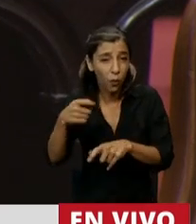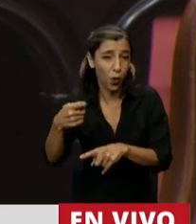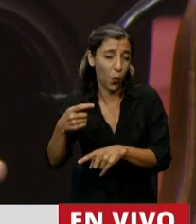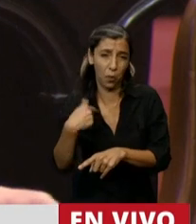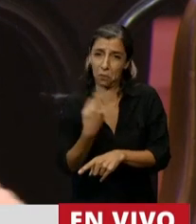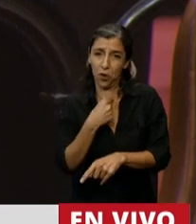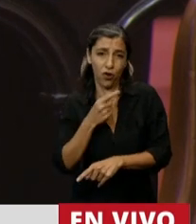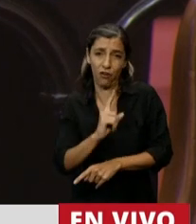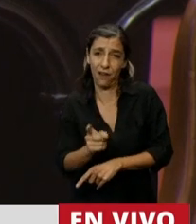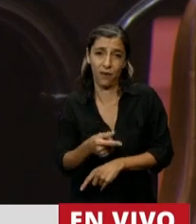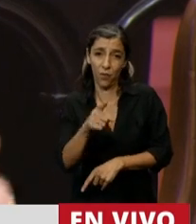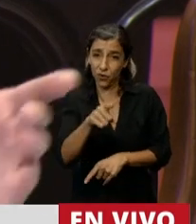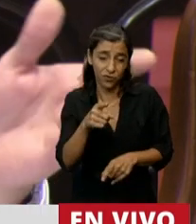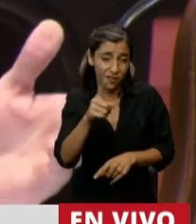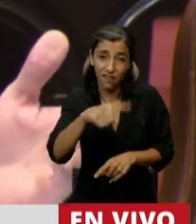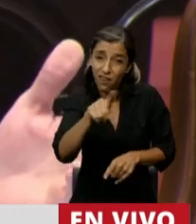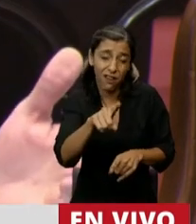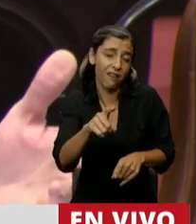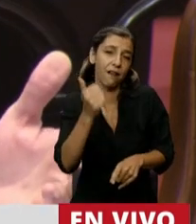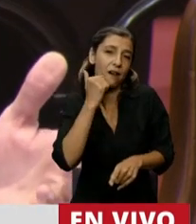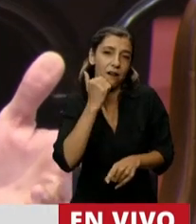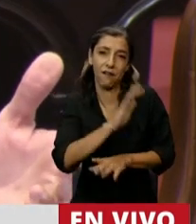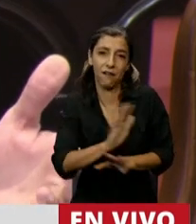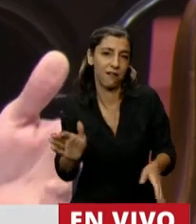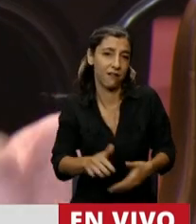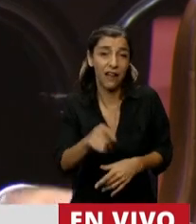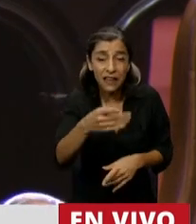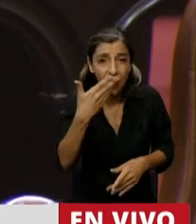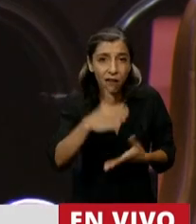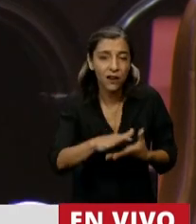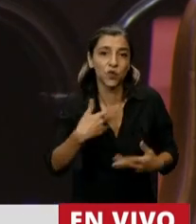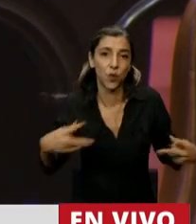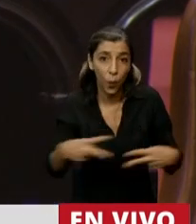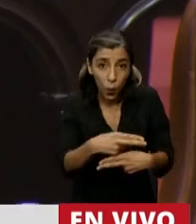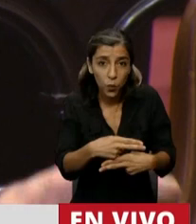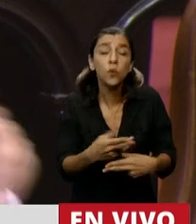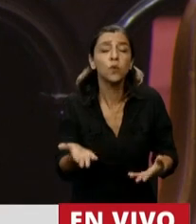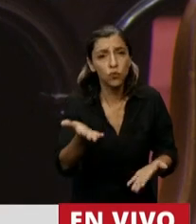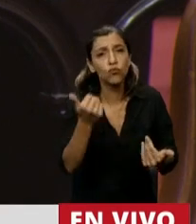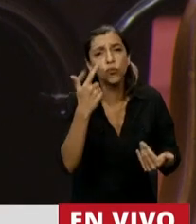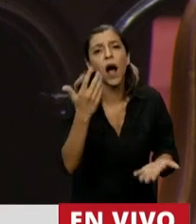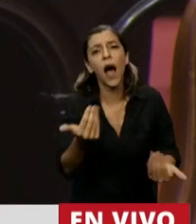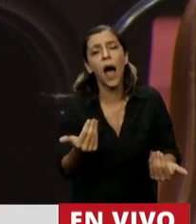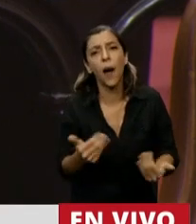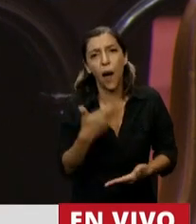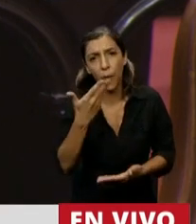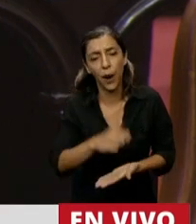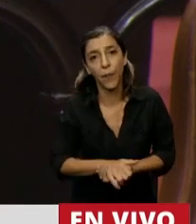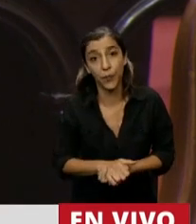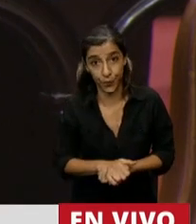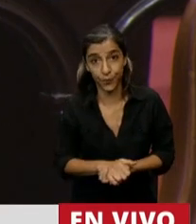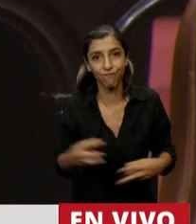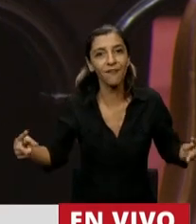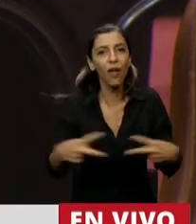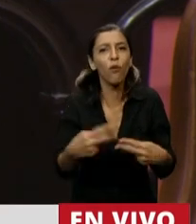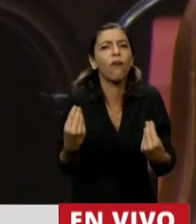verdad es que no se puede ser tan cara dura, señor presidente. ¿Quieren hablar de ajuste? ¿Quieren hablar de ajuste? Hablemos de ajuste, señor presidente. Ajuste